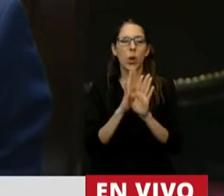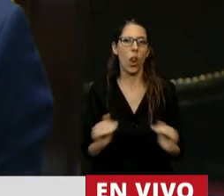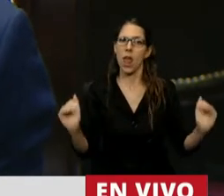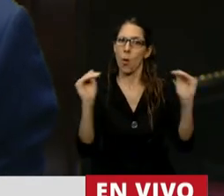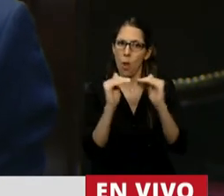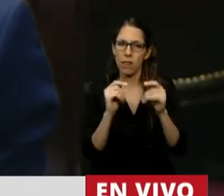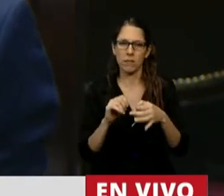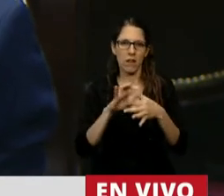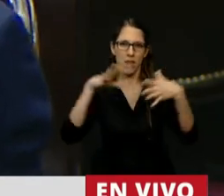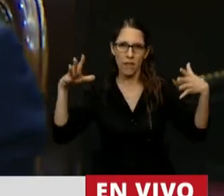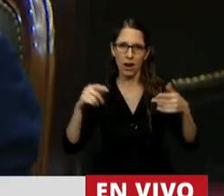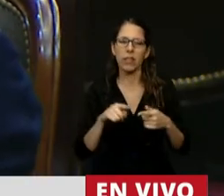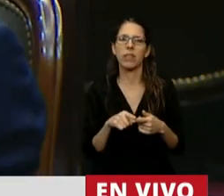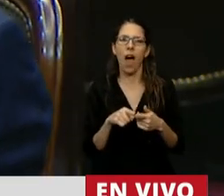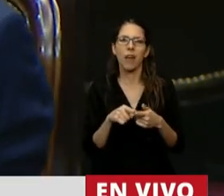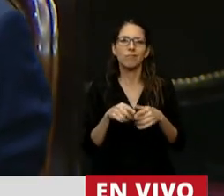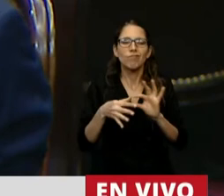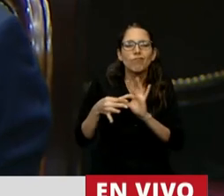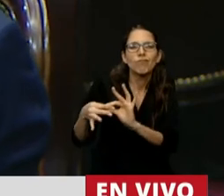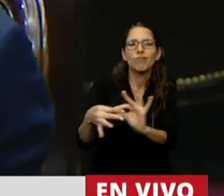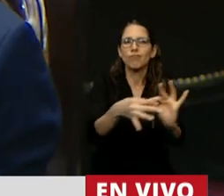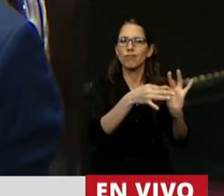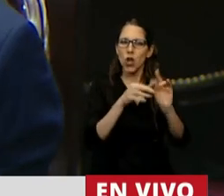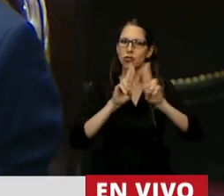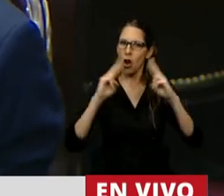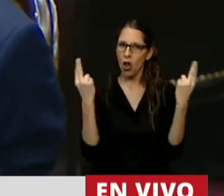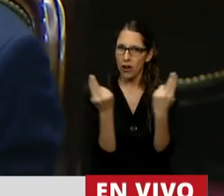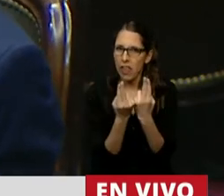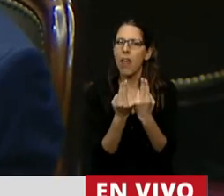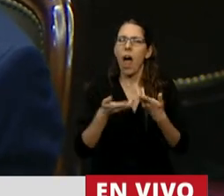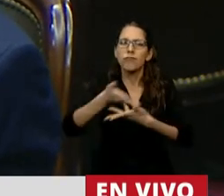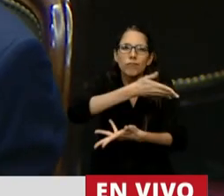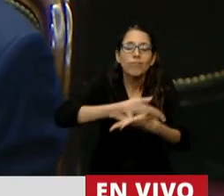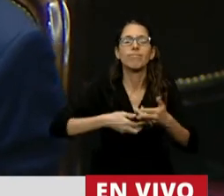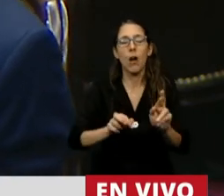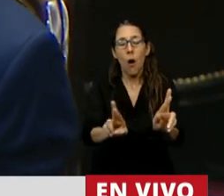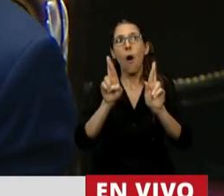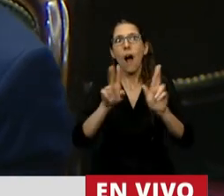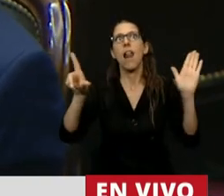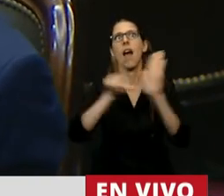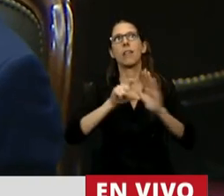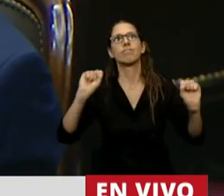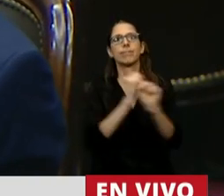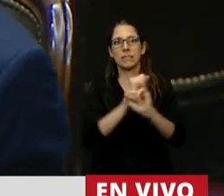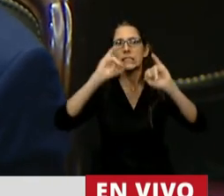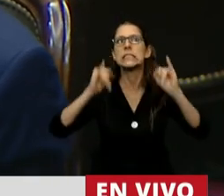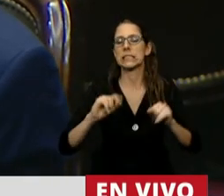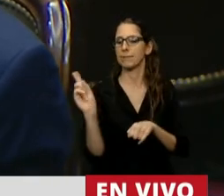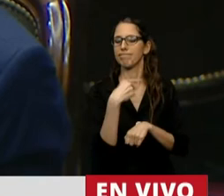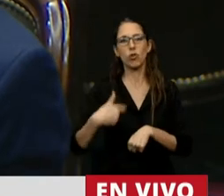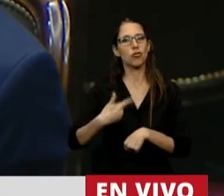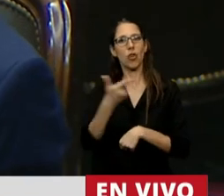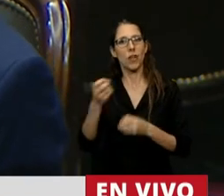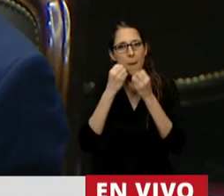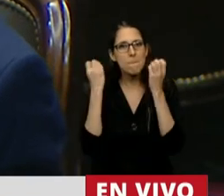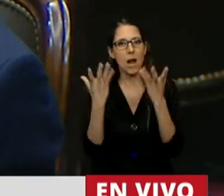la libertad, fraternidad y sororidad, ojalá sea ley y ser un poco mejores como sociedad